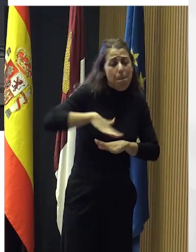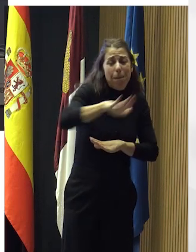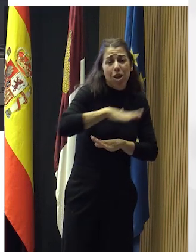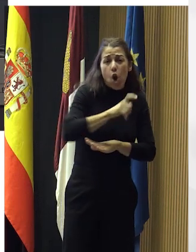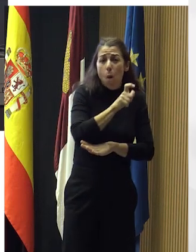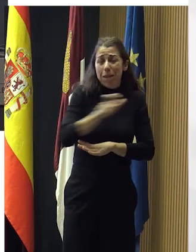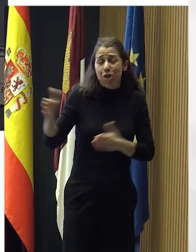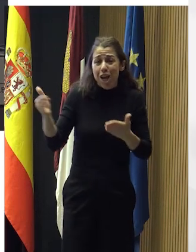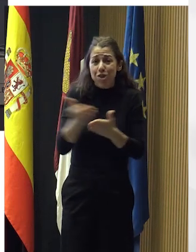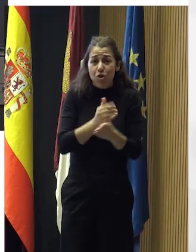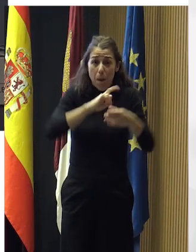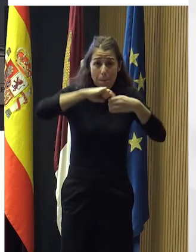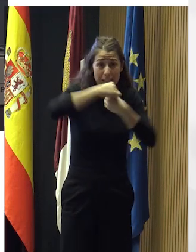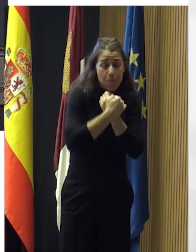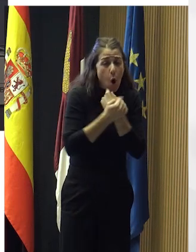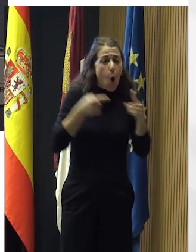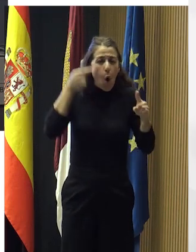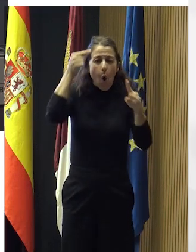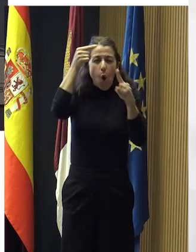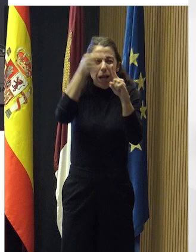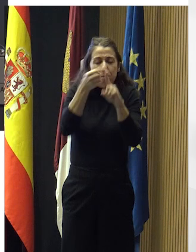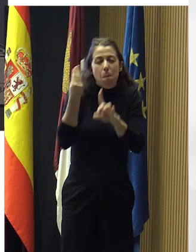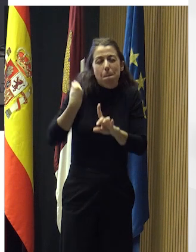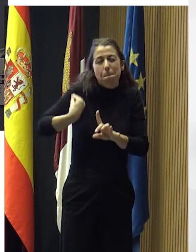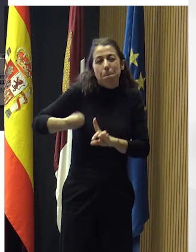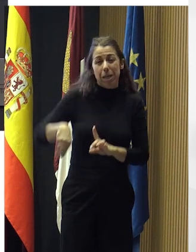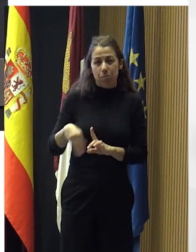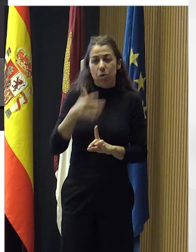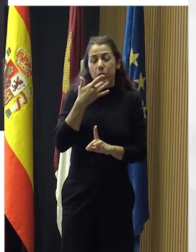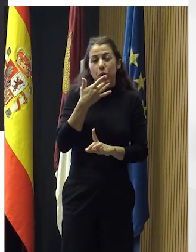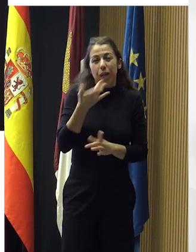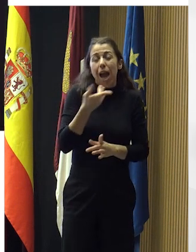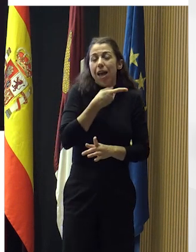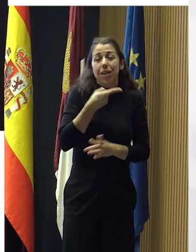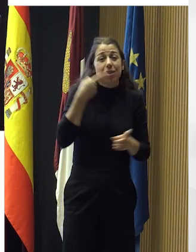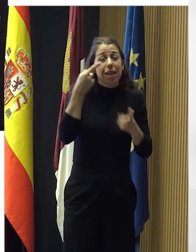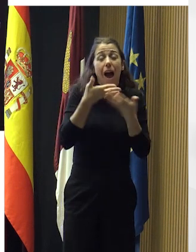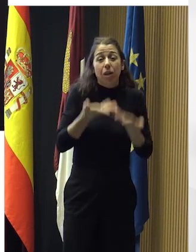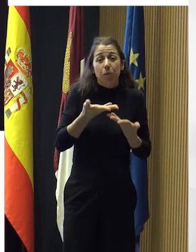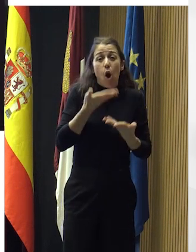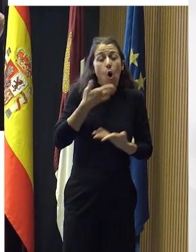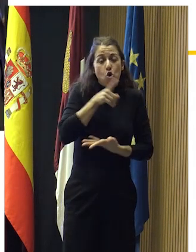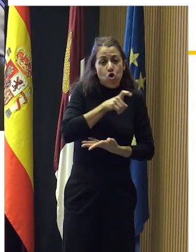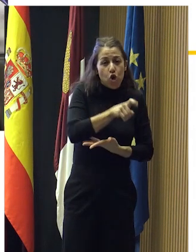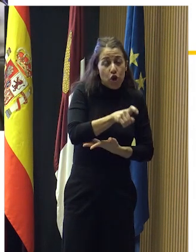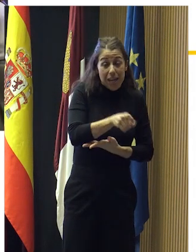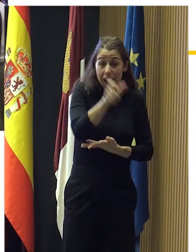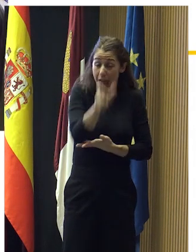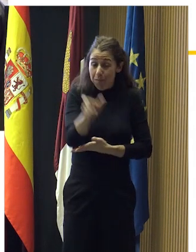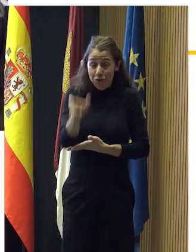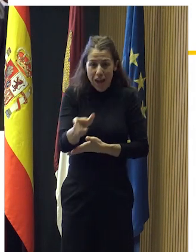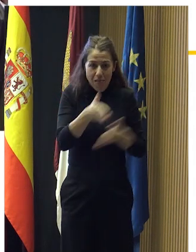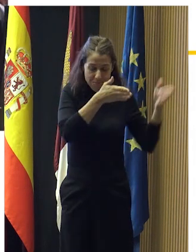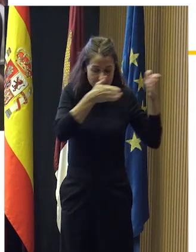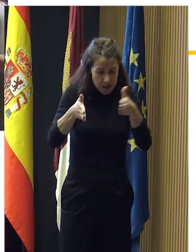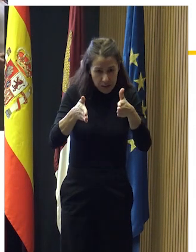participamos tenemos un objetivo en común. Y el objetivo de esta cátedra es promover una oncología centrada en las personas.